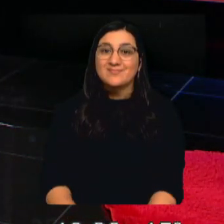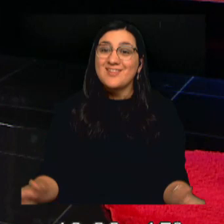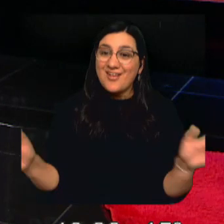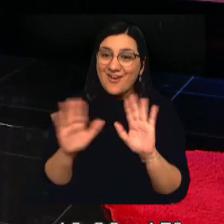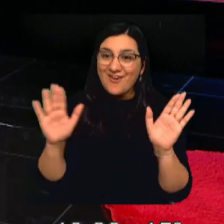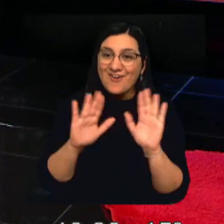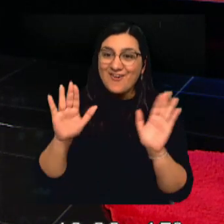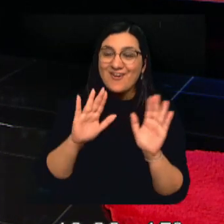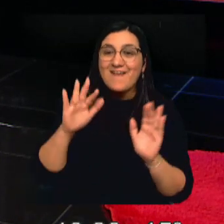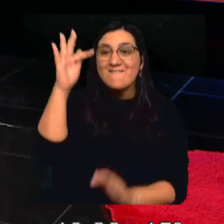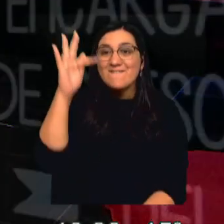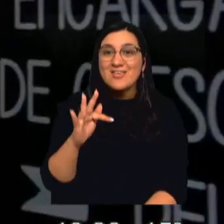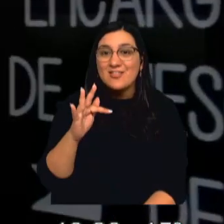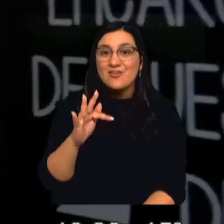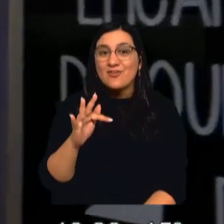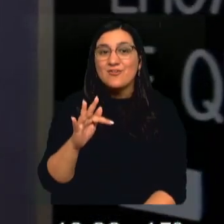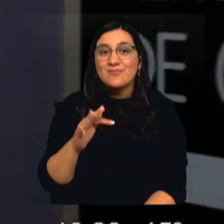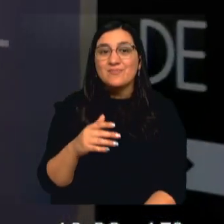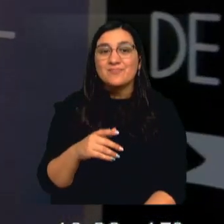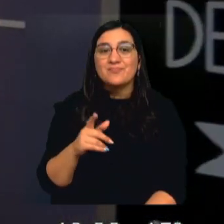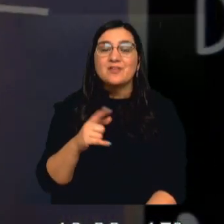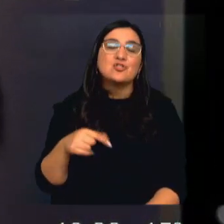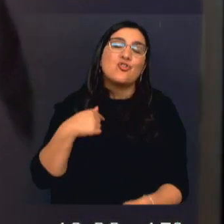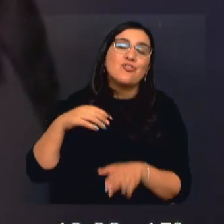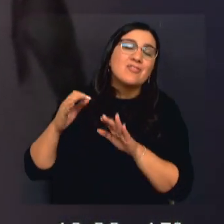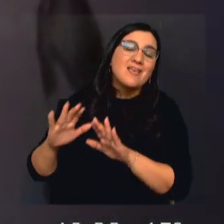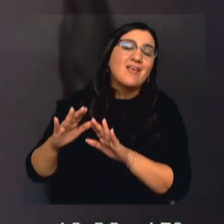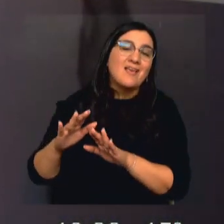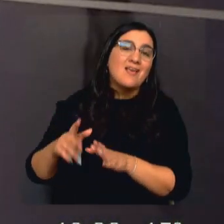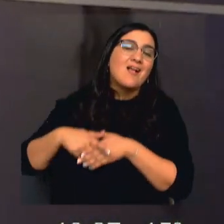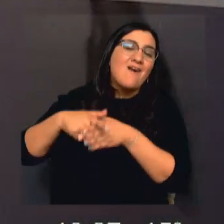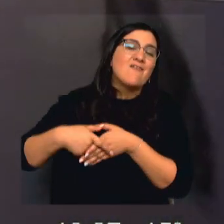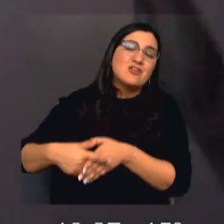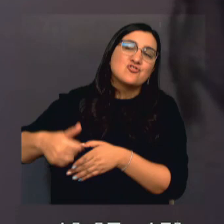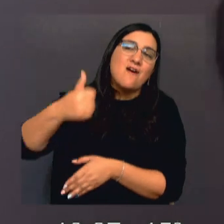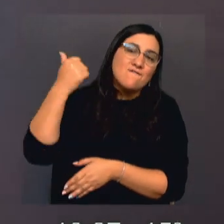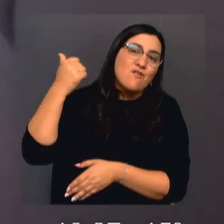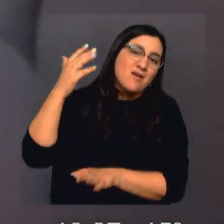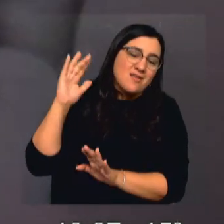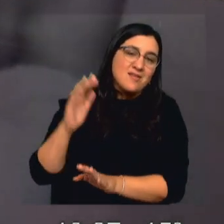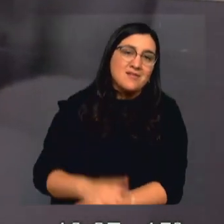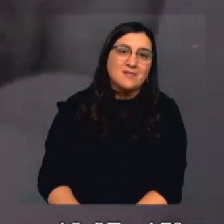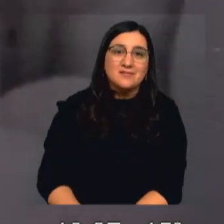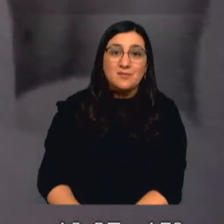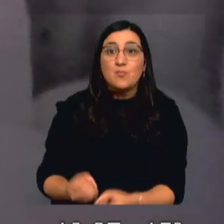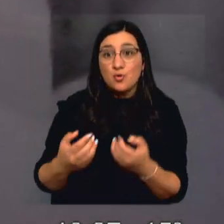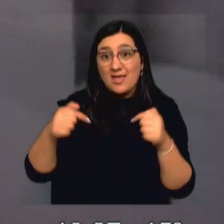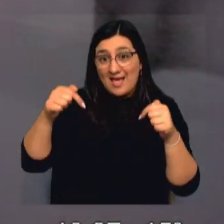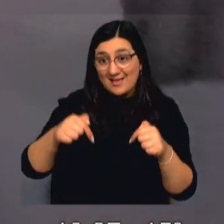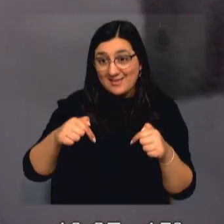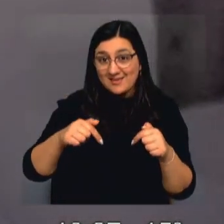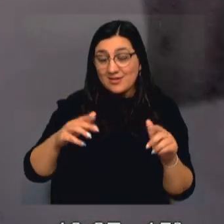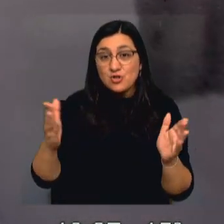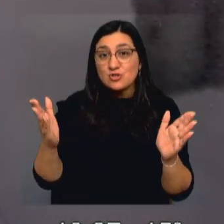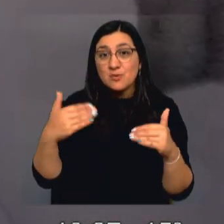Hola, Fito, hola, grupo. El carruaje quedó por ahí, estacionado en otro lado, en algún lugar donde pudiera estacionar. Porque acá donde estamos no